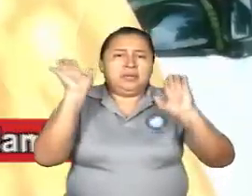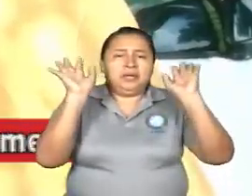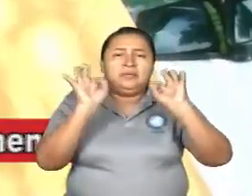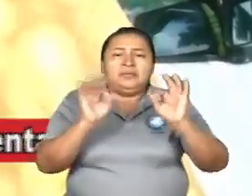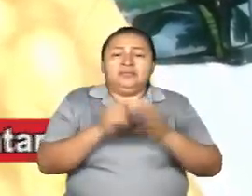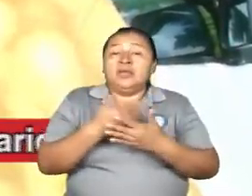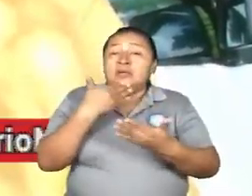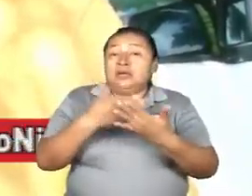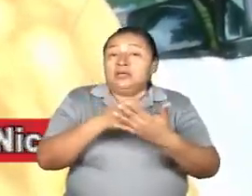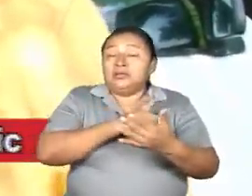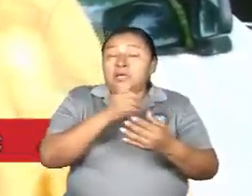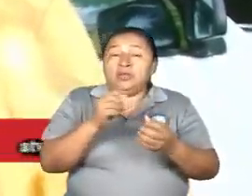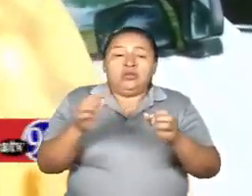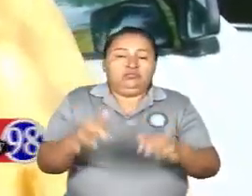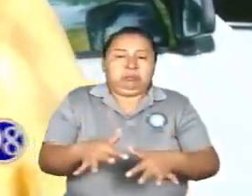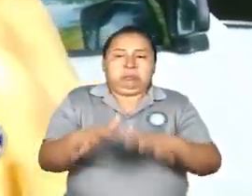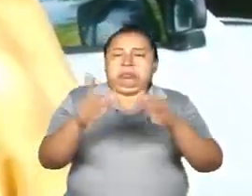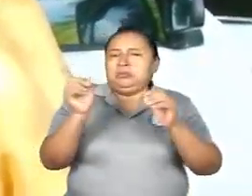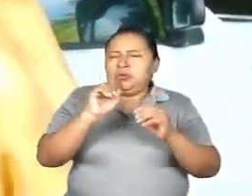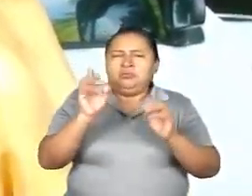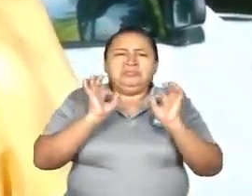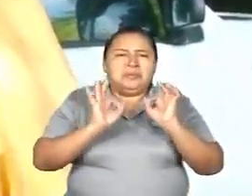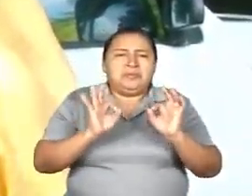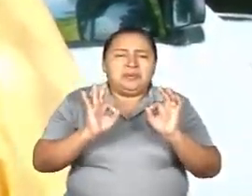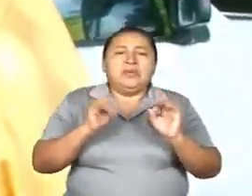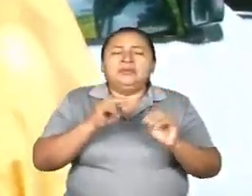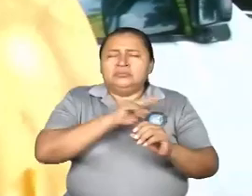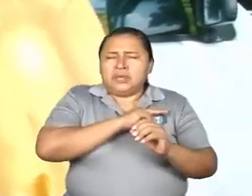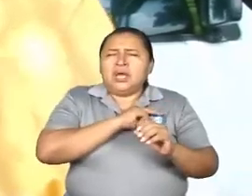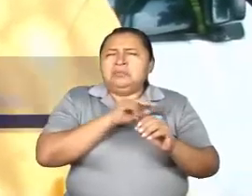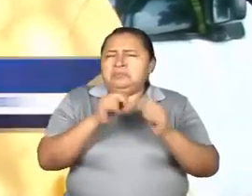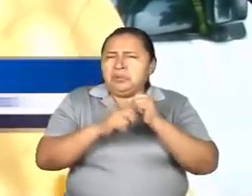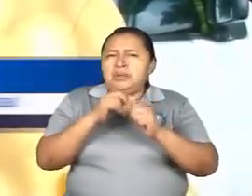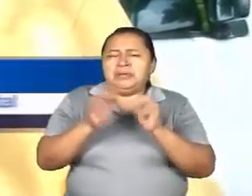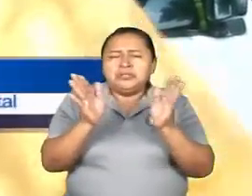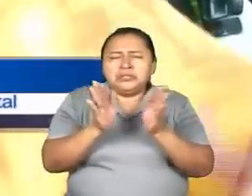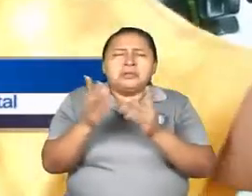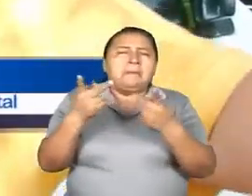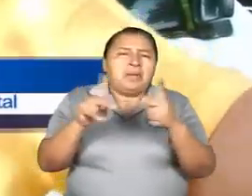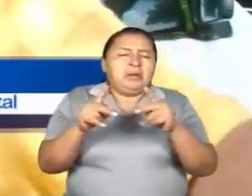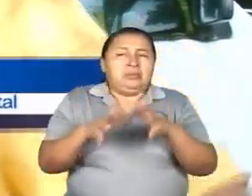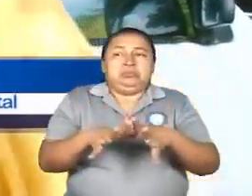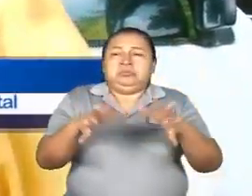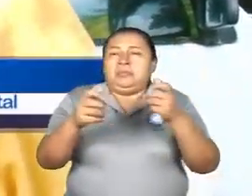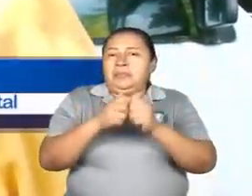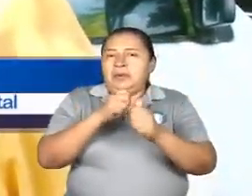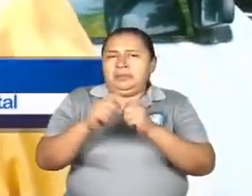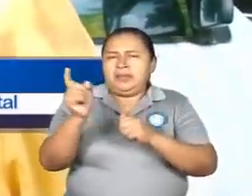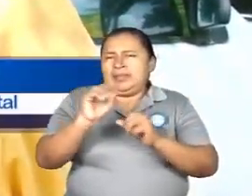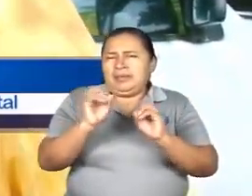gracias a Dios no ha habido grandes afectaciones. Sí es cierto que ha habido sus problemitas, pero no ha habido grandes afectaciones y